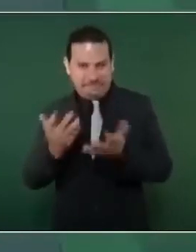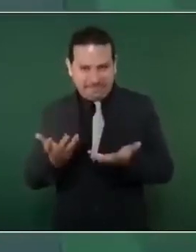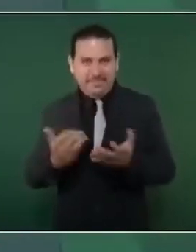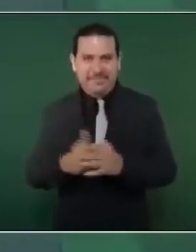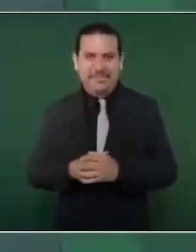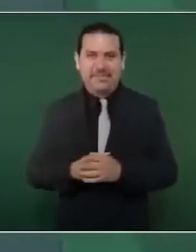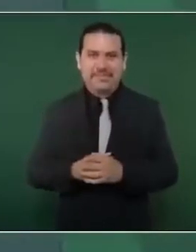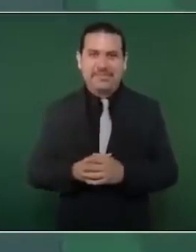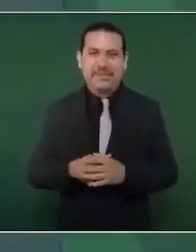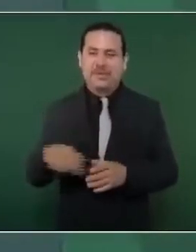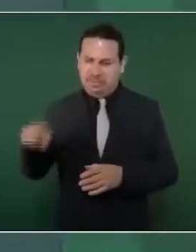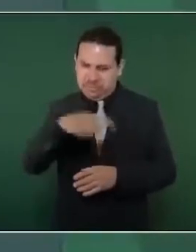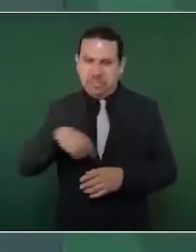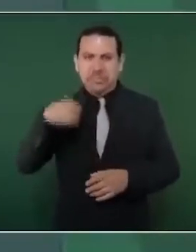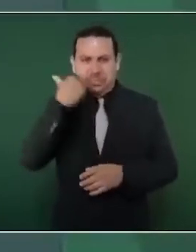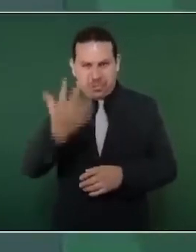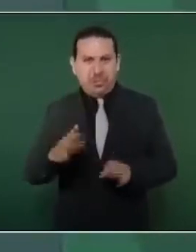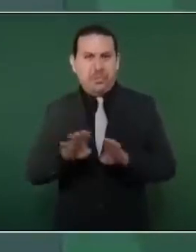van cambiando.